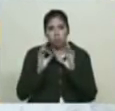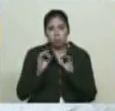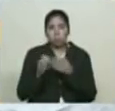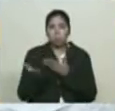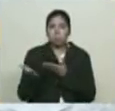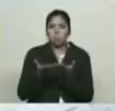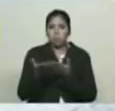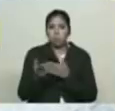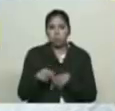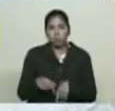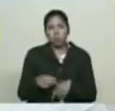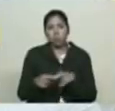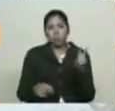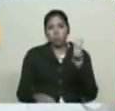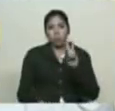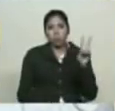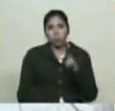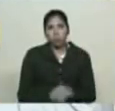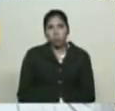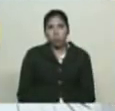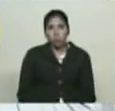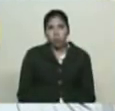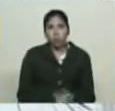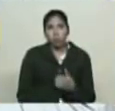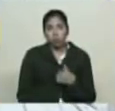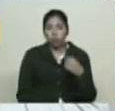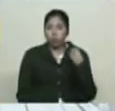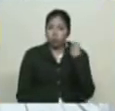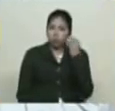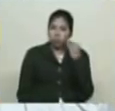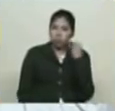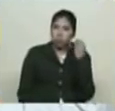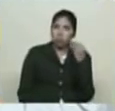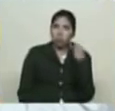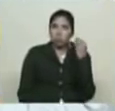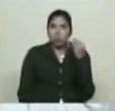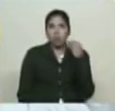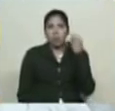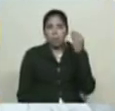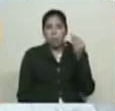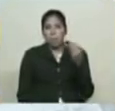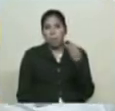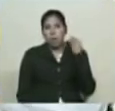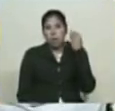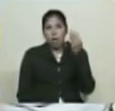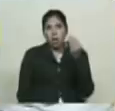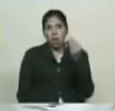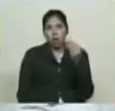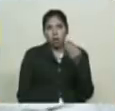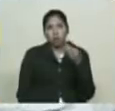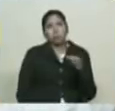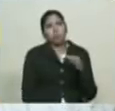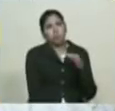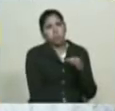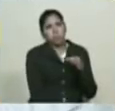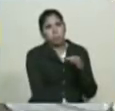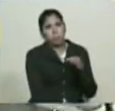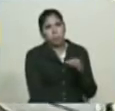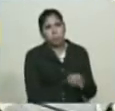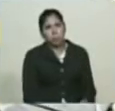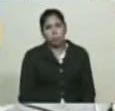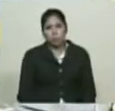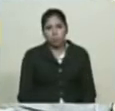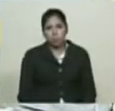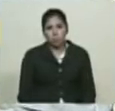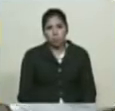del país. Yo he venido pensando que es una propuesta necesaria, justa,